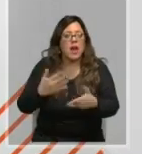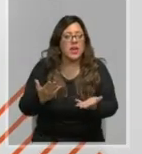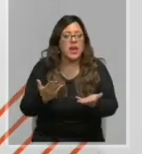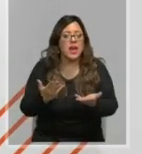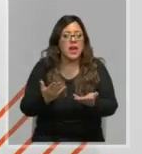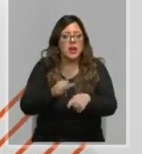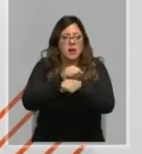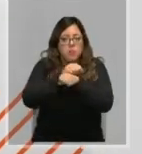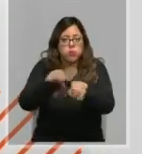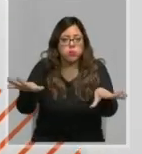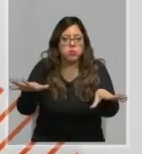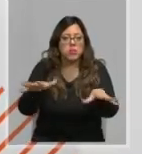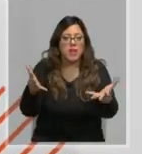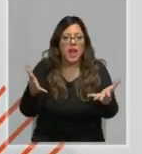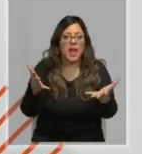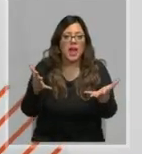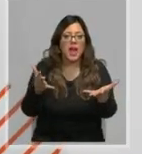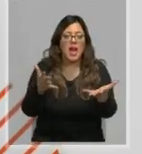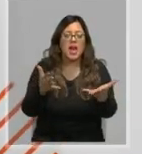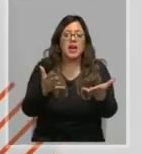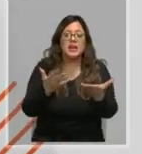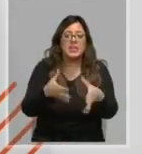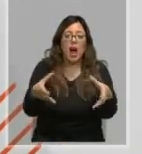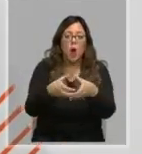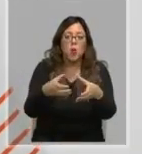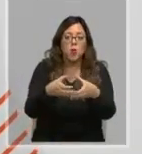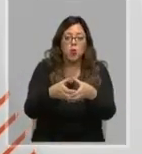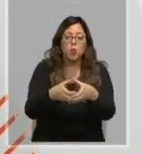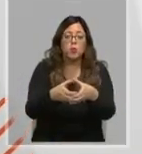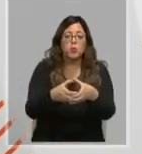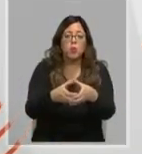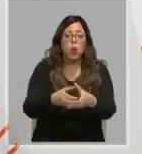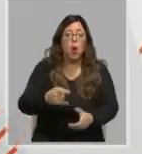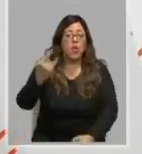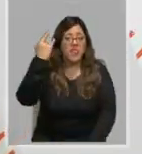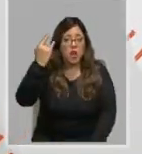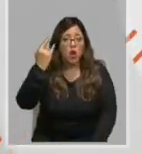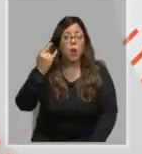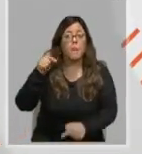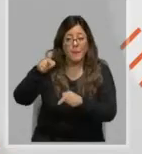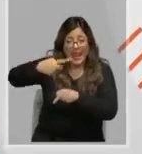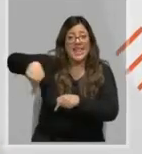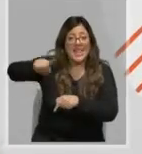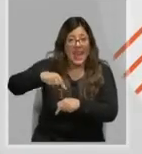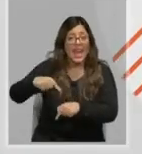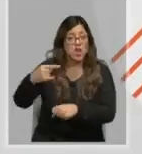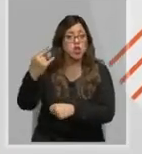una convención de rock para que la legendaria banda conozca a este gran y luchador fanático.